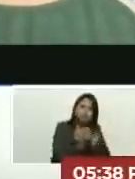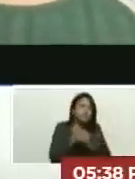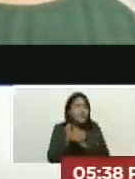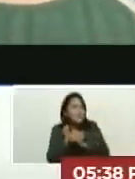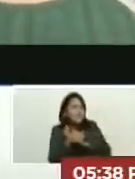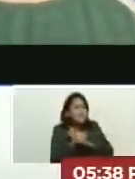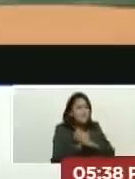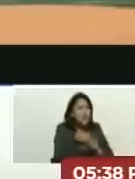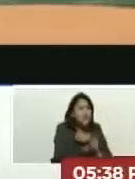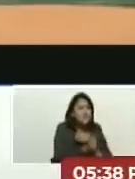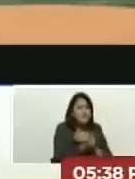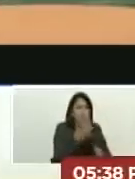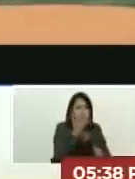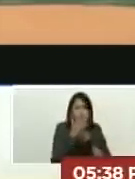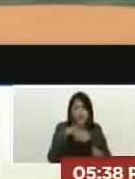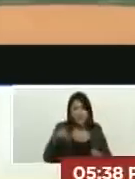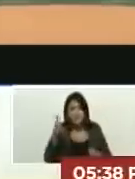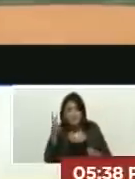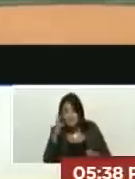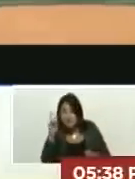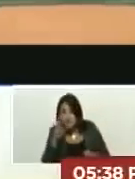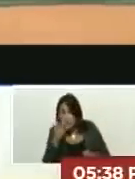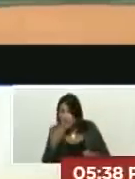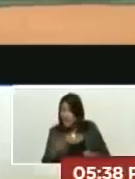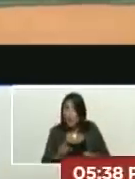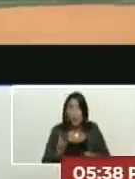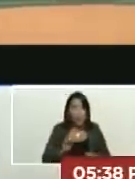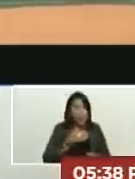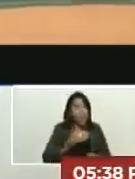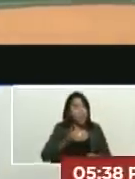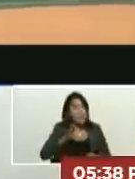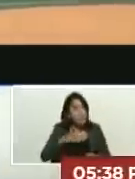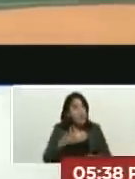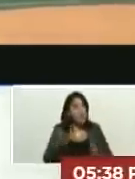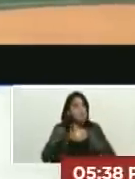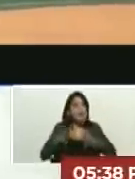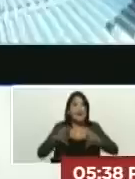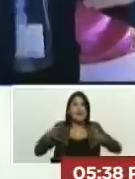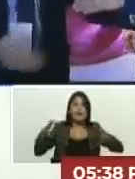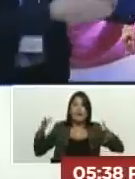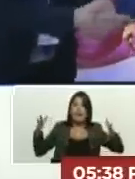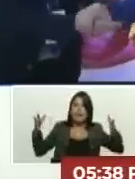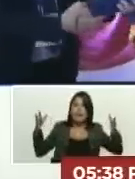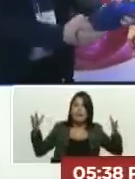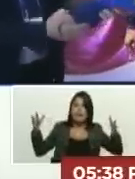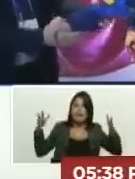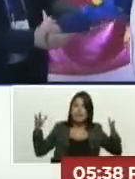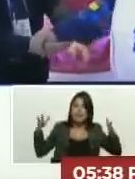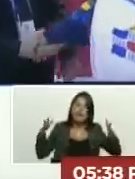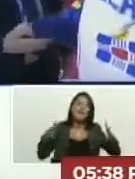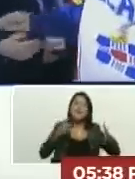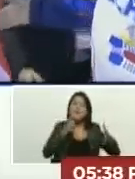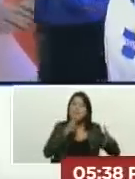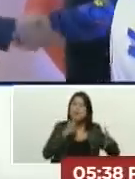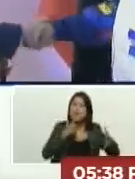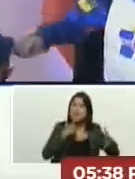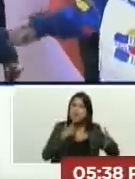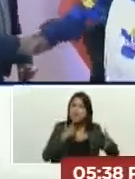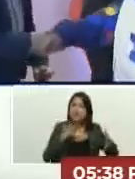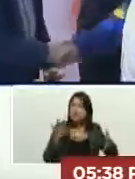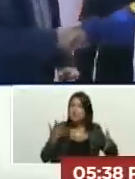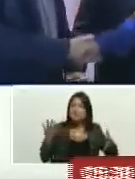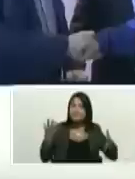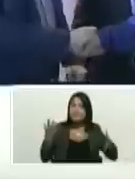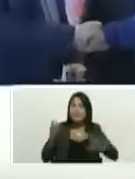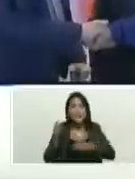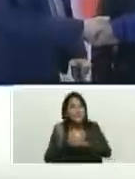del mundo. Me decían, este pudiera ser el estadio más monumental, bello, funcional del